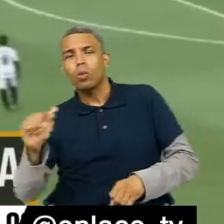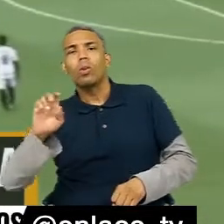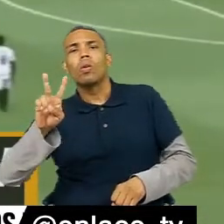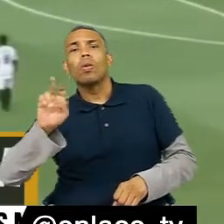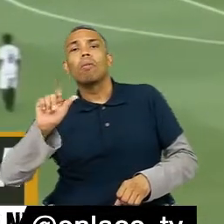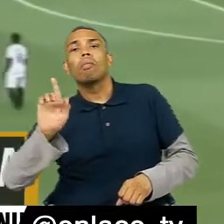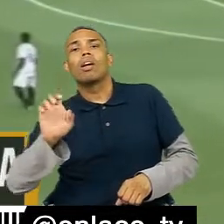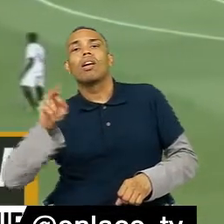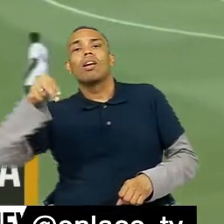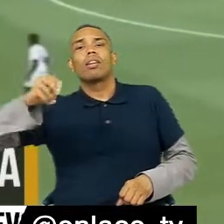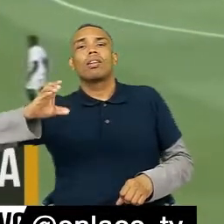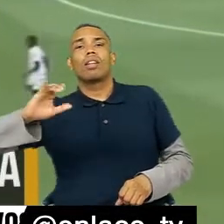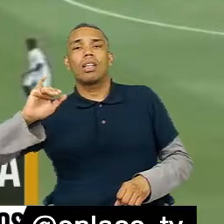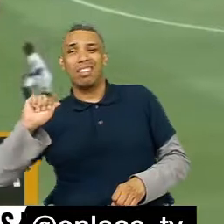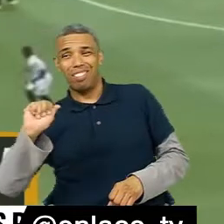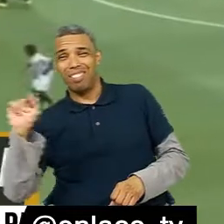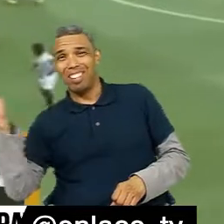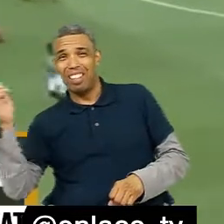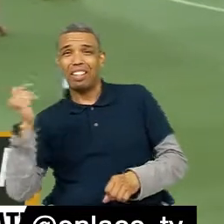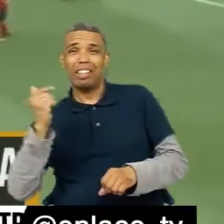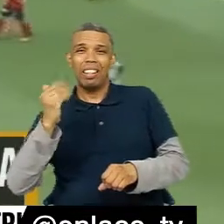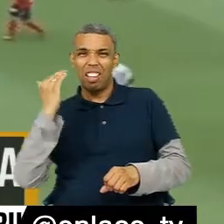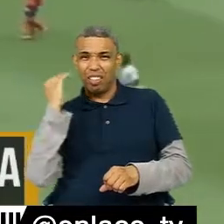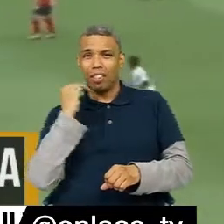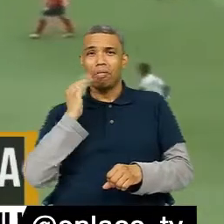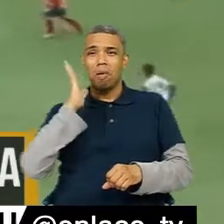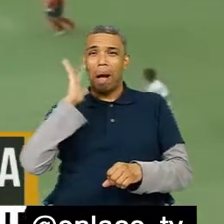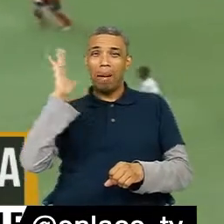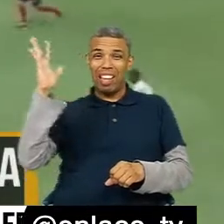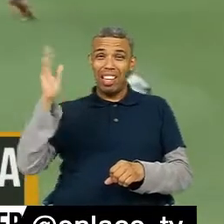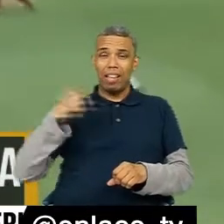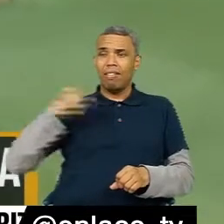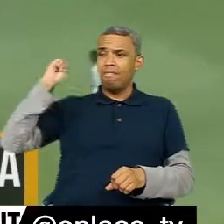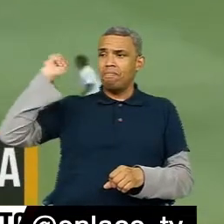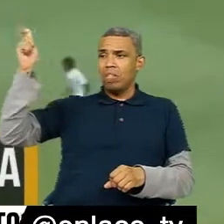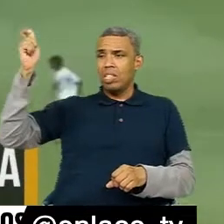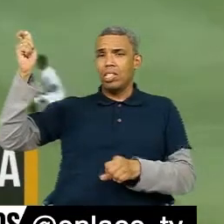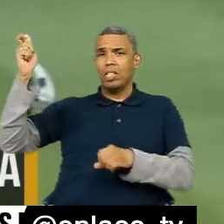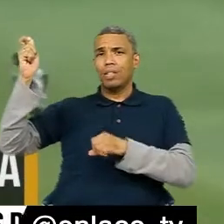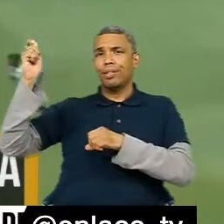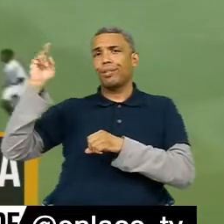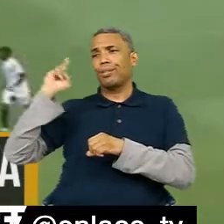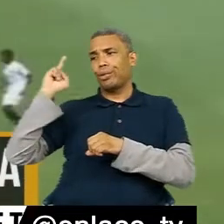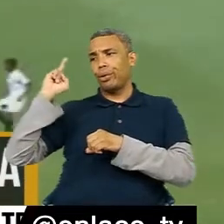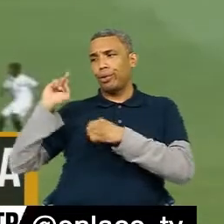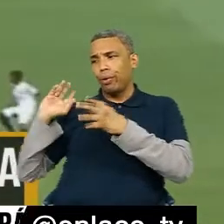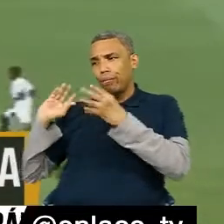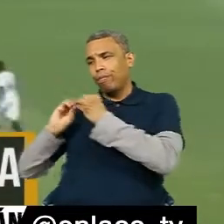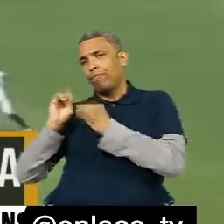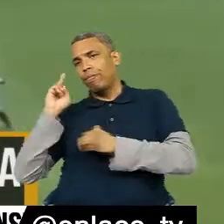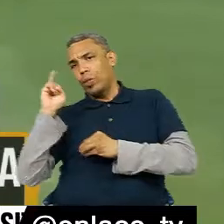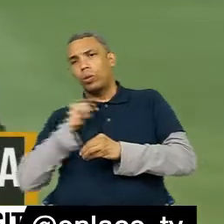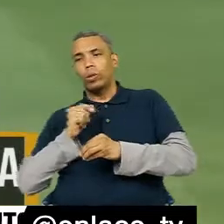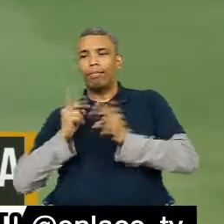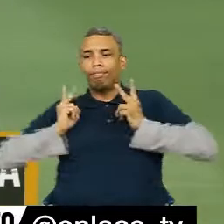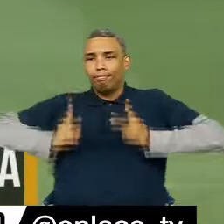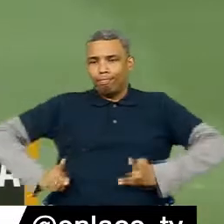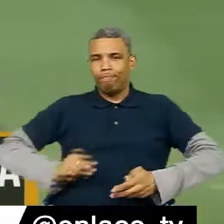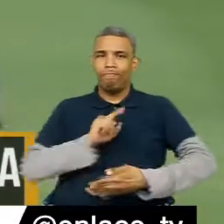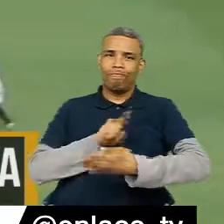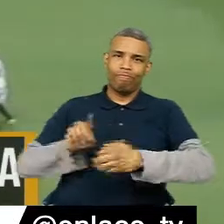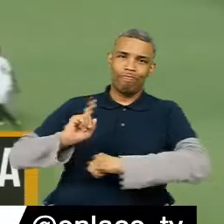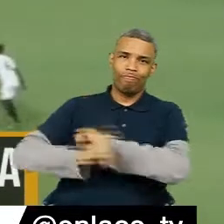el equipo está a disposición del profesor Leonel Álvarez. ¿Puesto para quedar campeón este año? El torneo en Colombia es durísimo, muy bueno, por eso tenemos